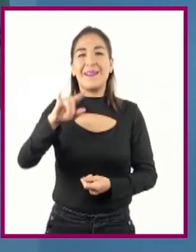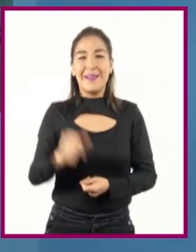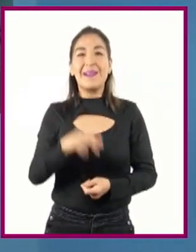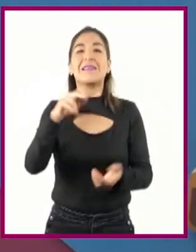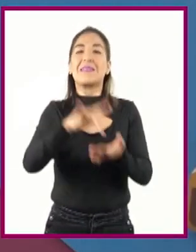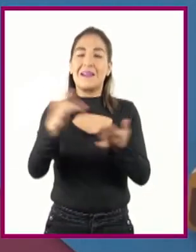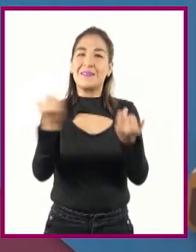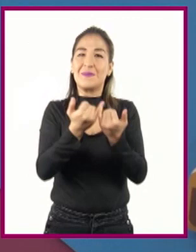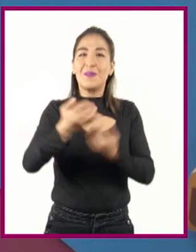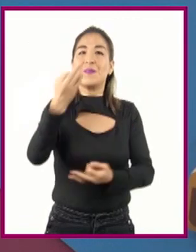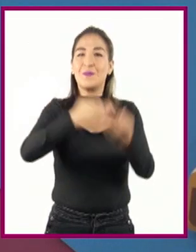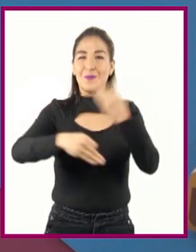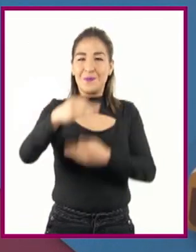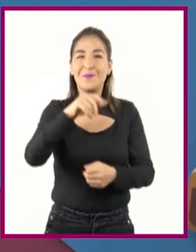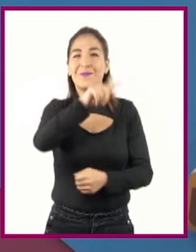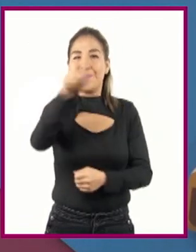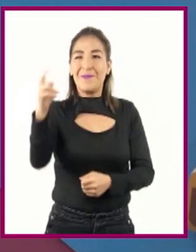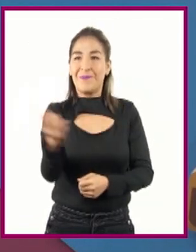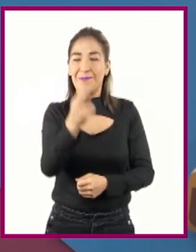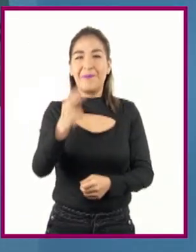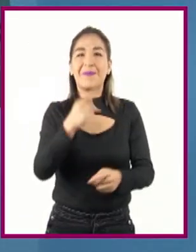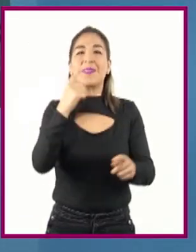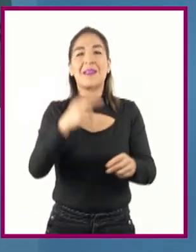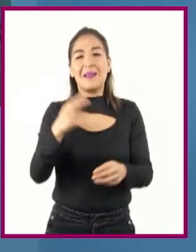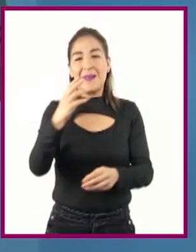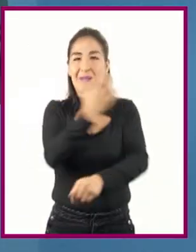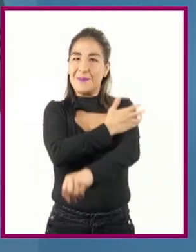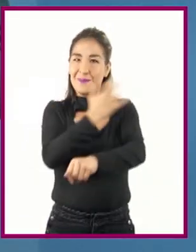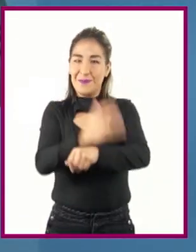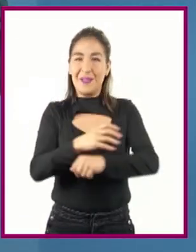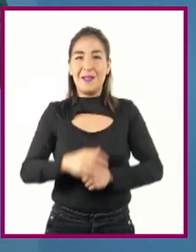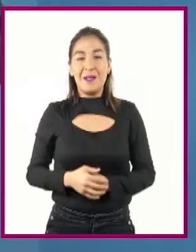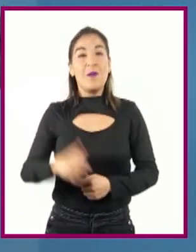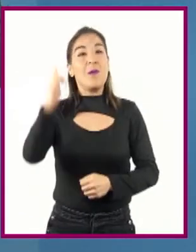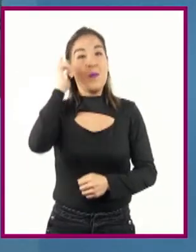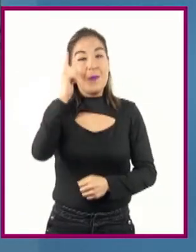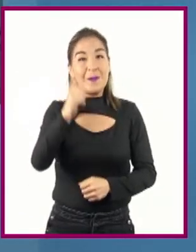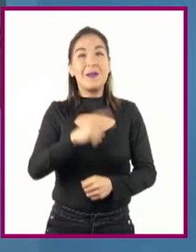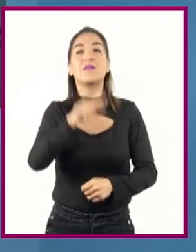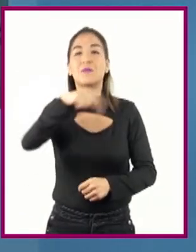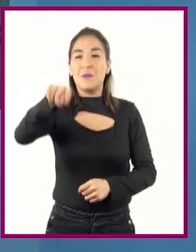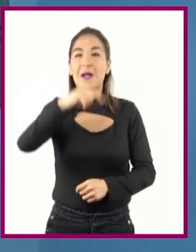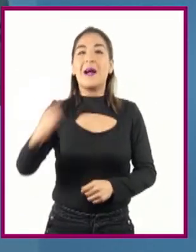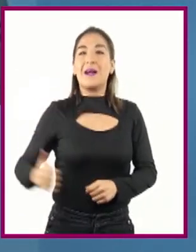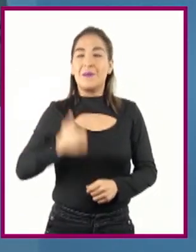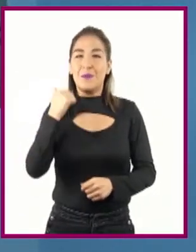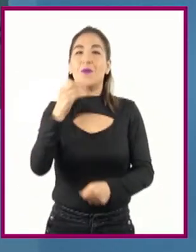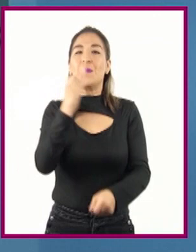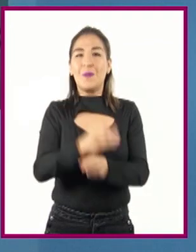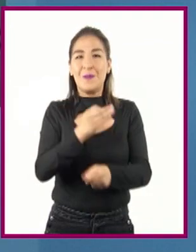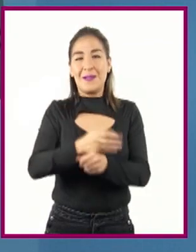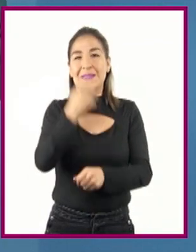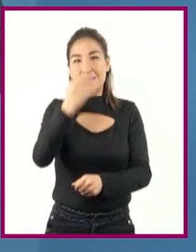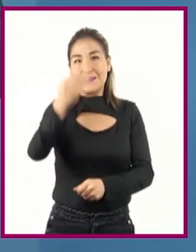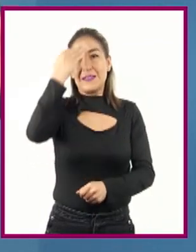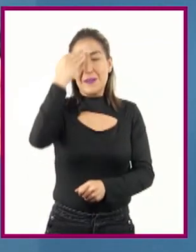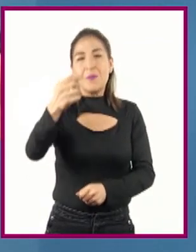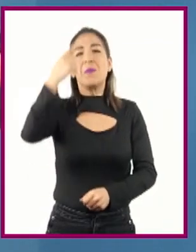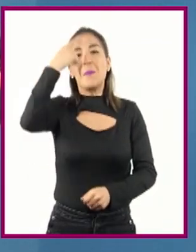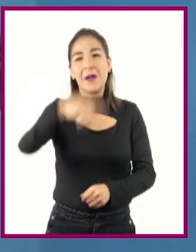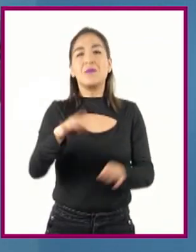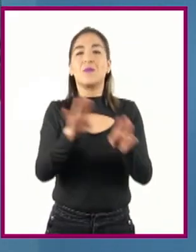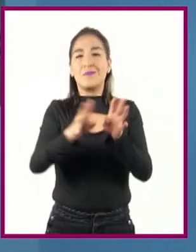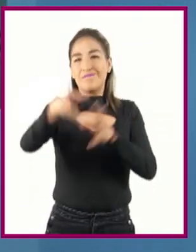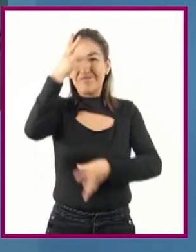gracias también a todos y todas ustedes por acompañarnos. Espero que estén aprovechando al máximo este tiempo para